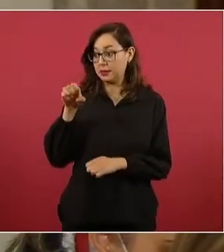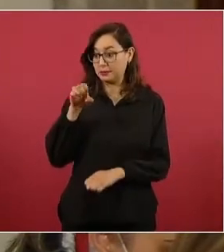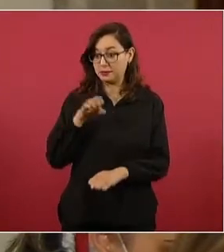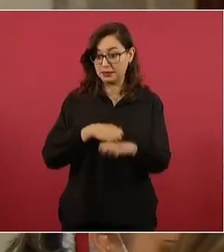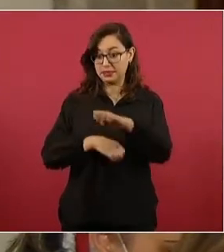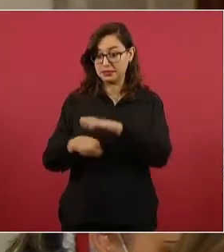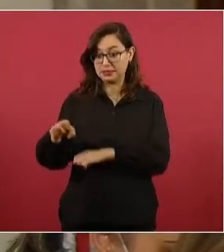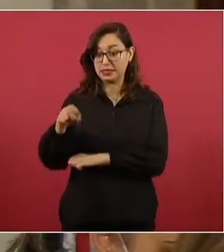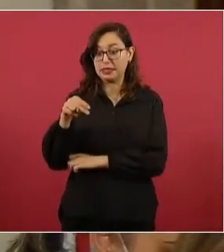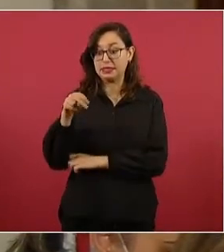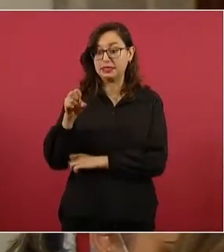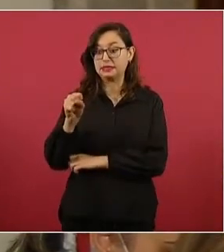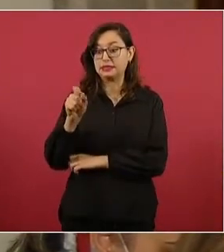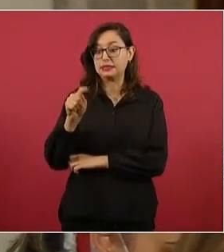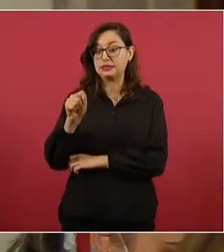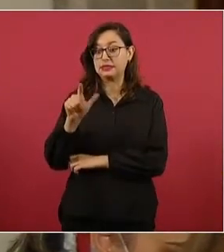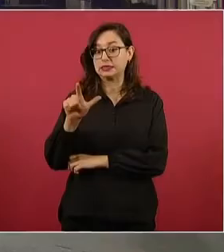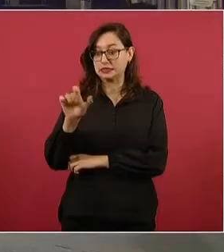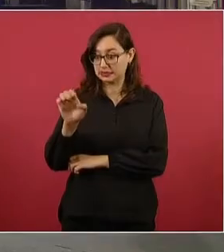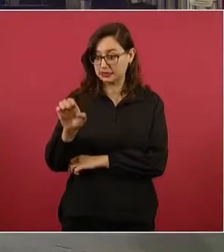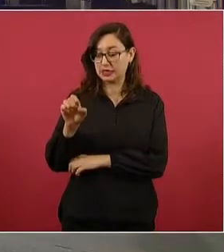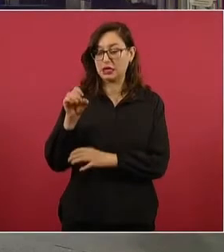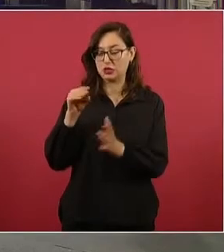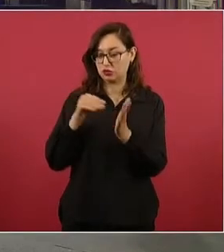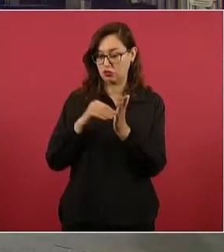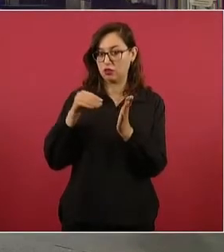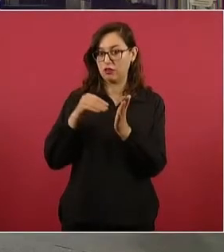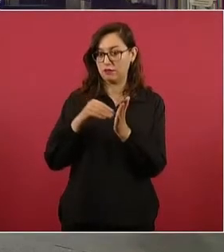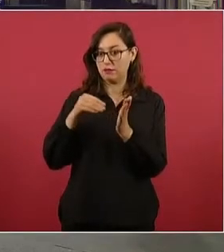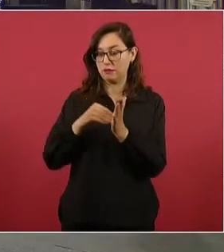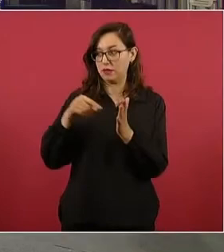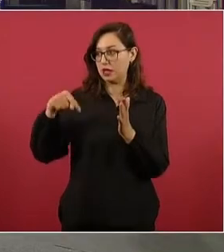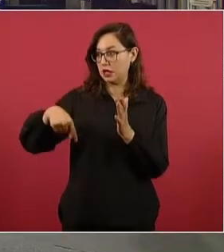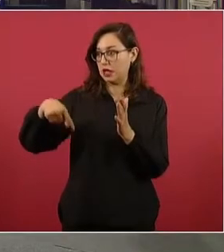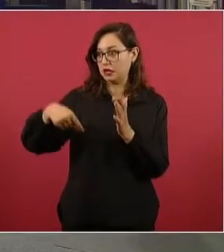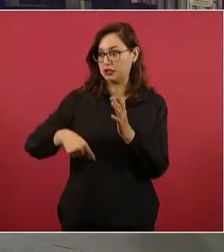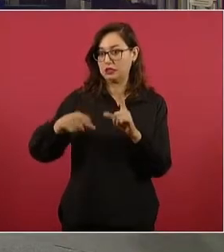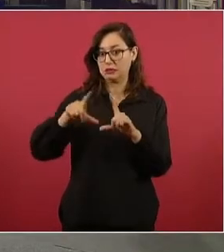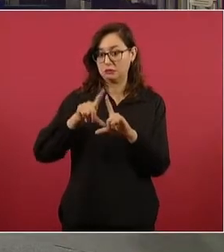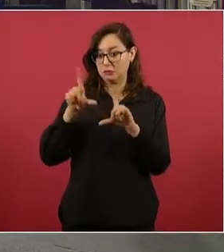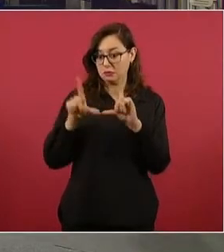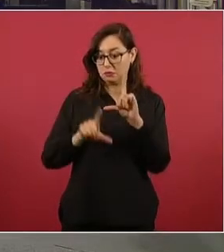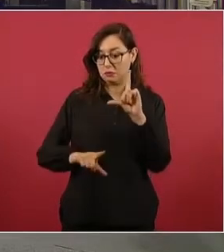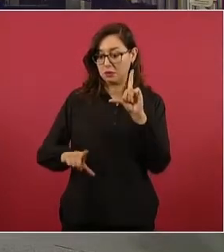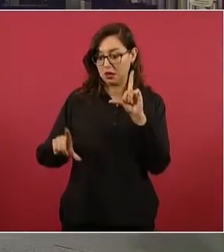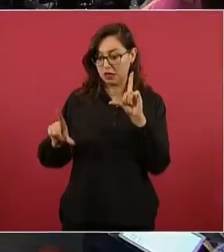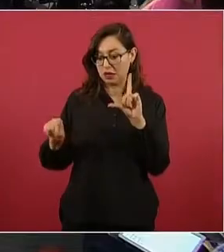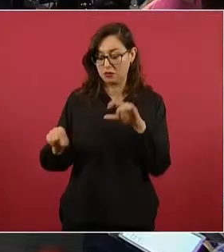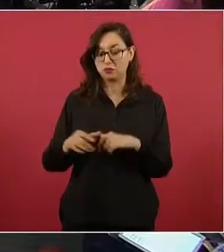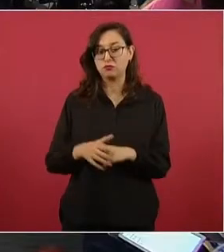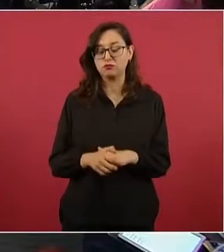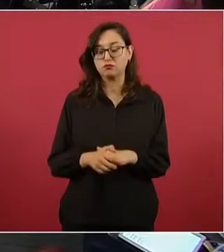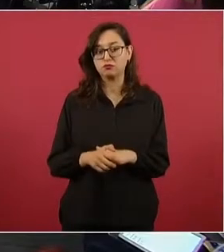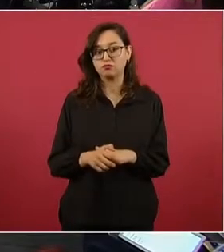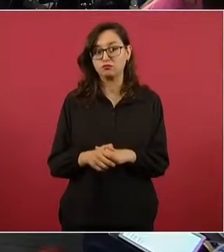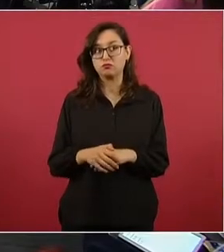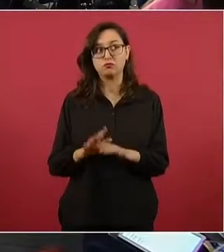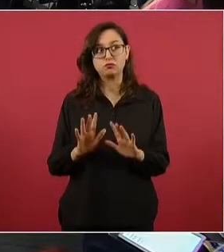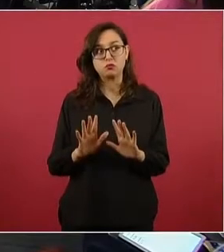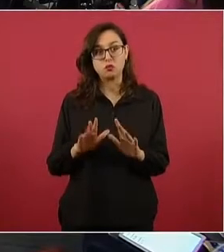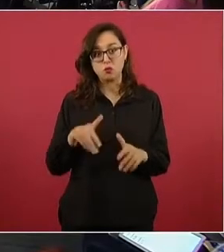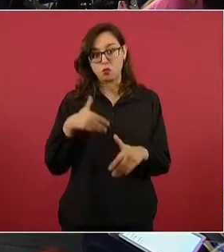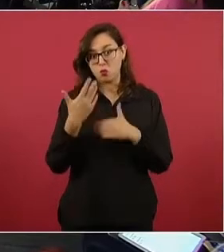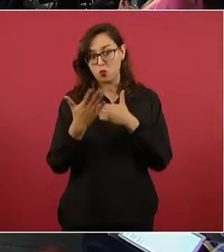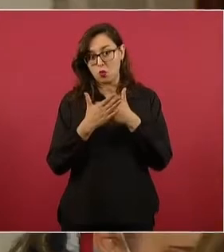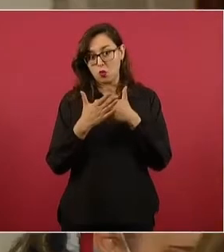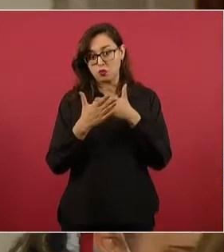que no ha salido de México, sigue invirtiendo. Usted nos dijo que la próxima semana, creo, va a